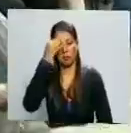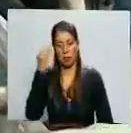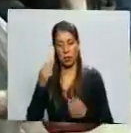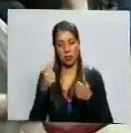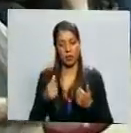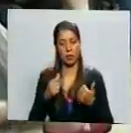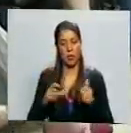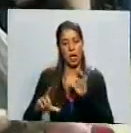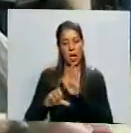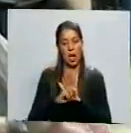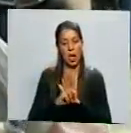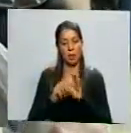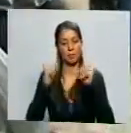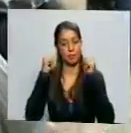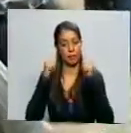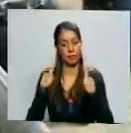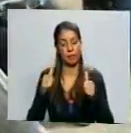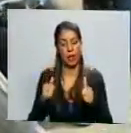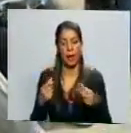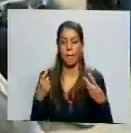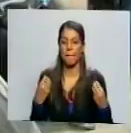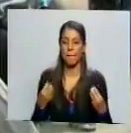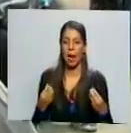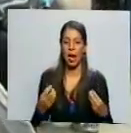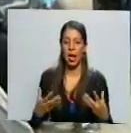una tremenda oportunidad para que